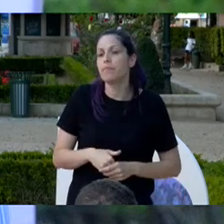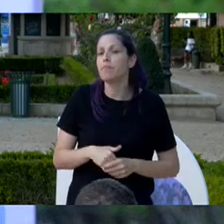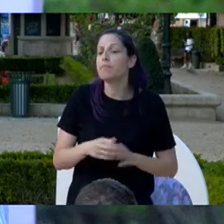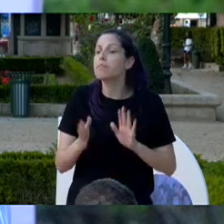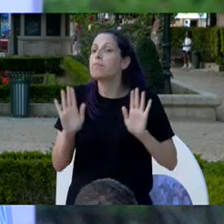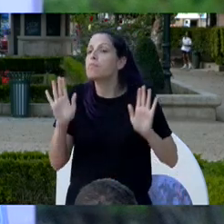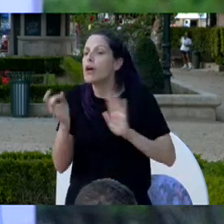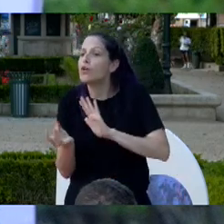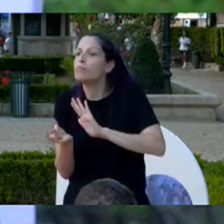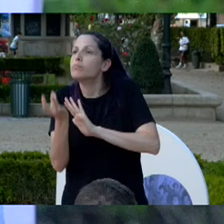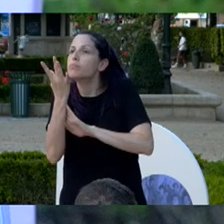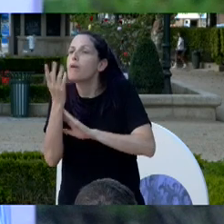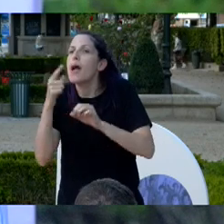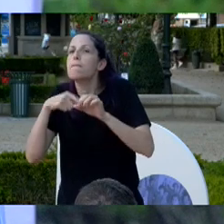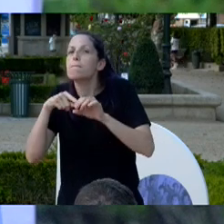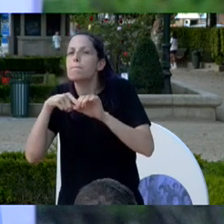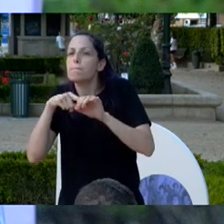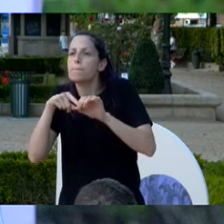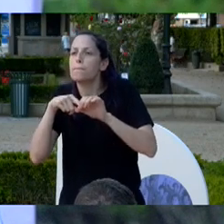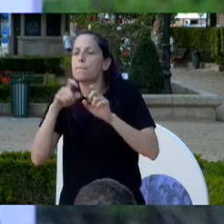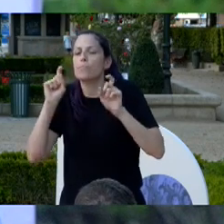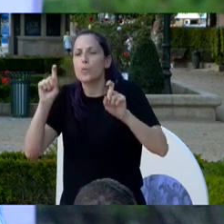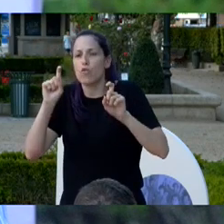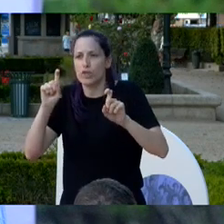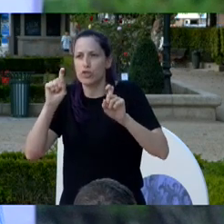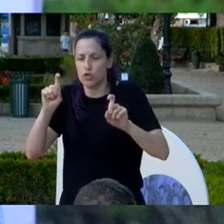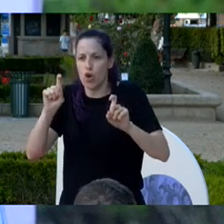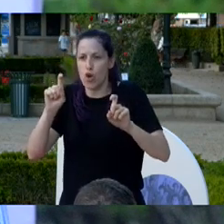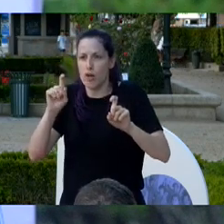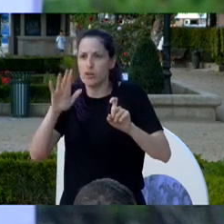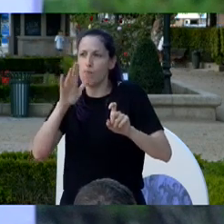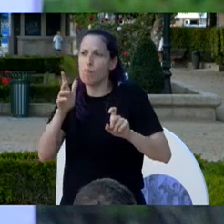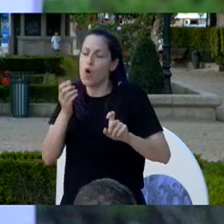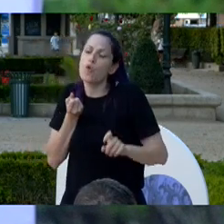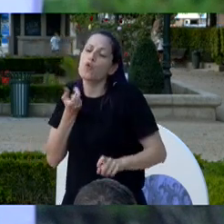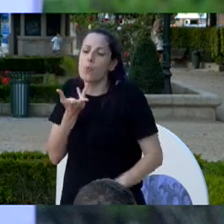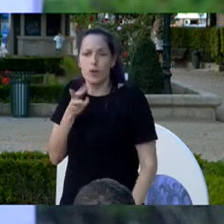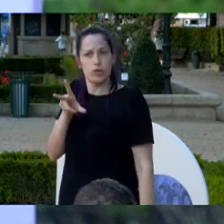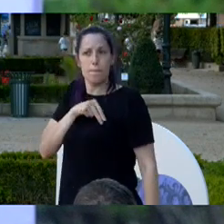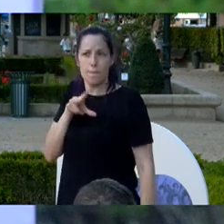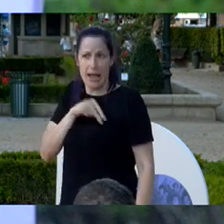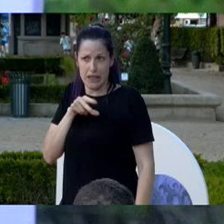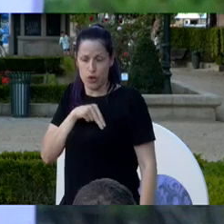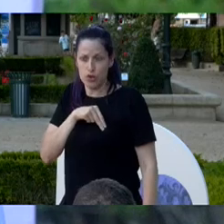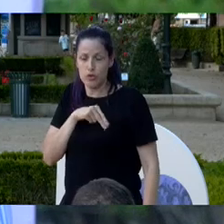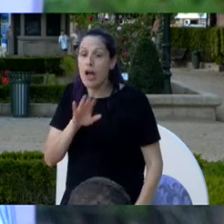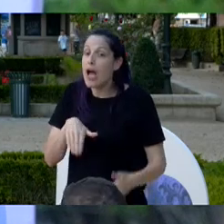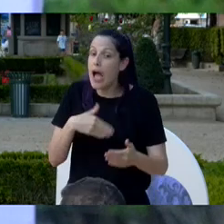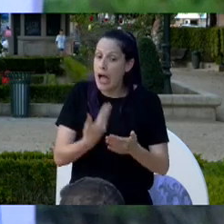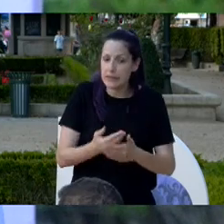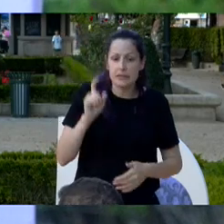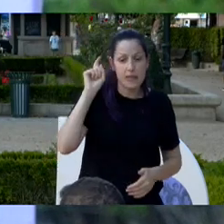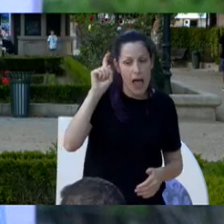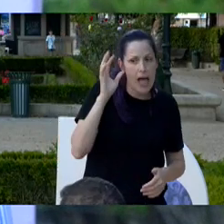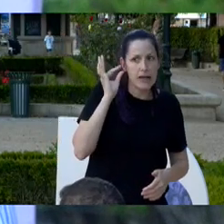de profesores numerarios, que era por méritos, en función do currículum, e Ernestina consigue ser unha